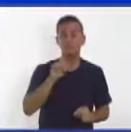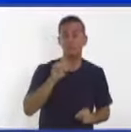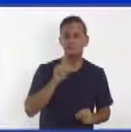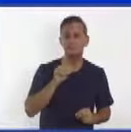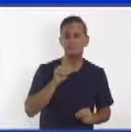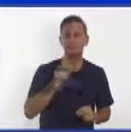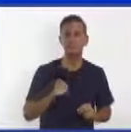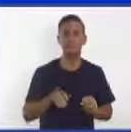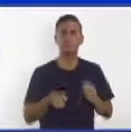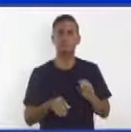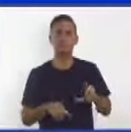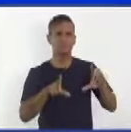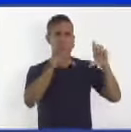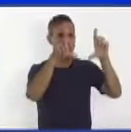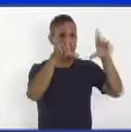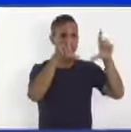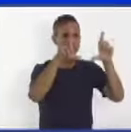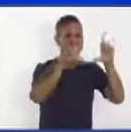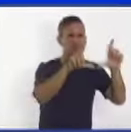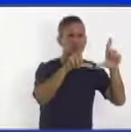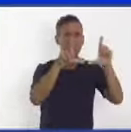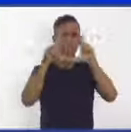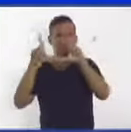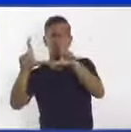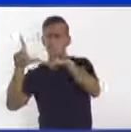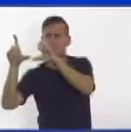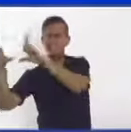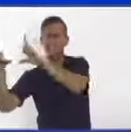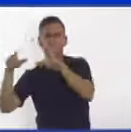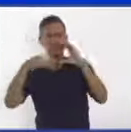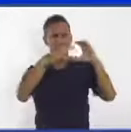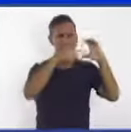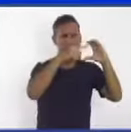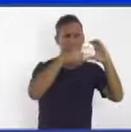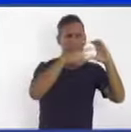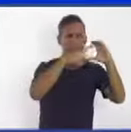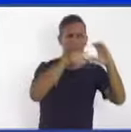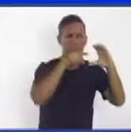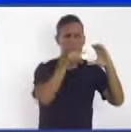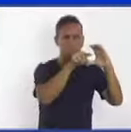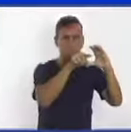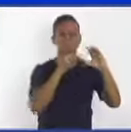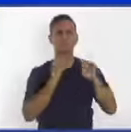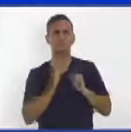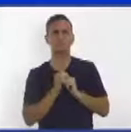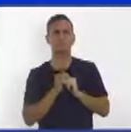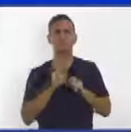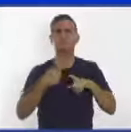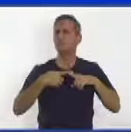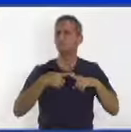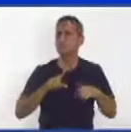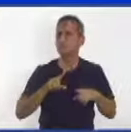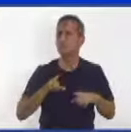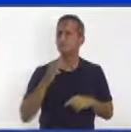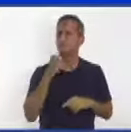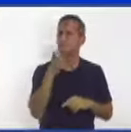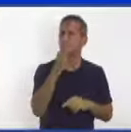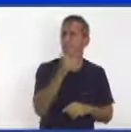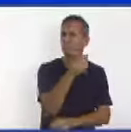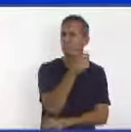epígrafe pero un futuro maestro se sentiría satisfecho